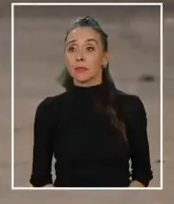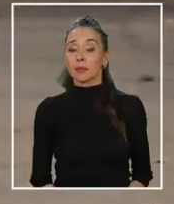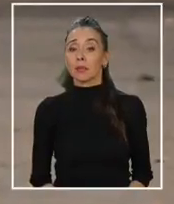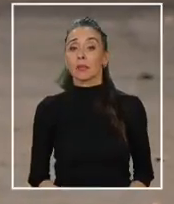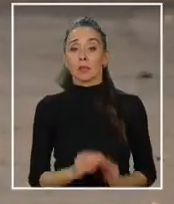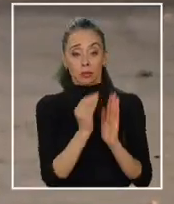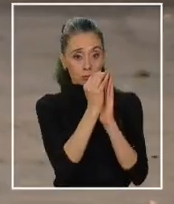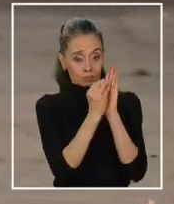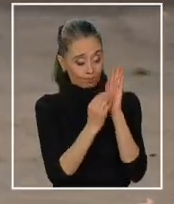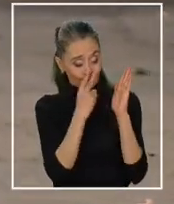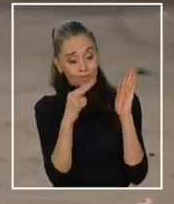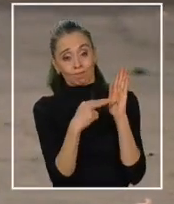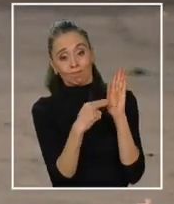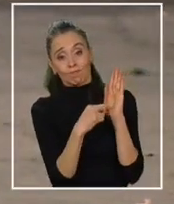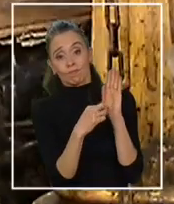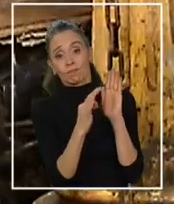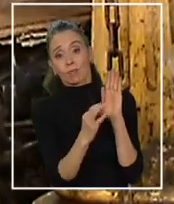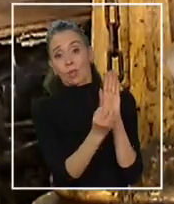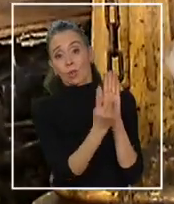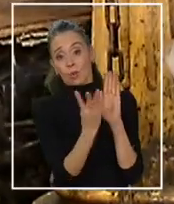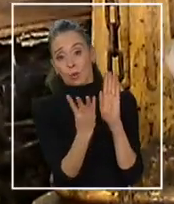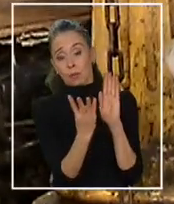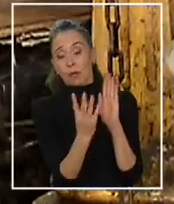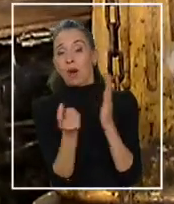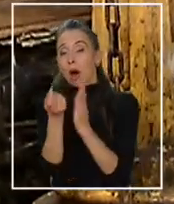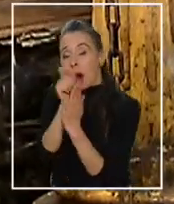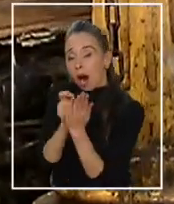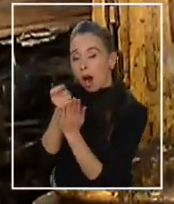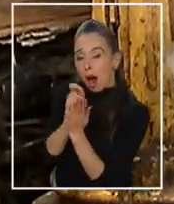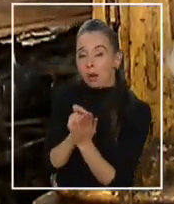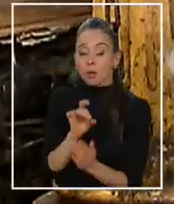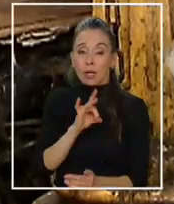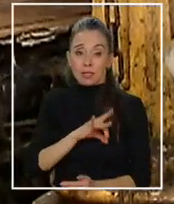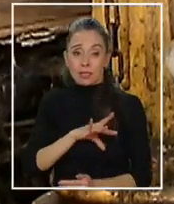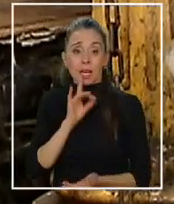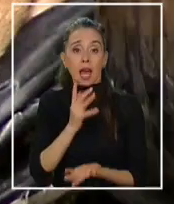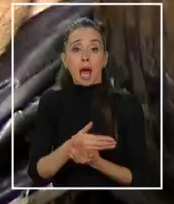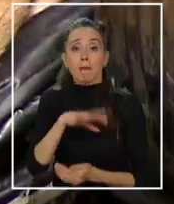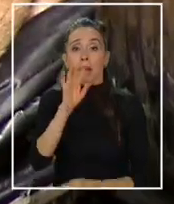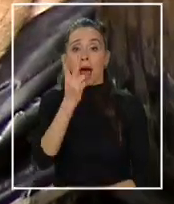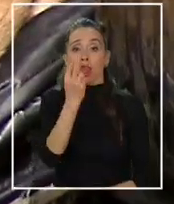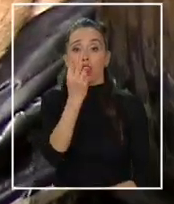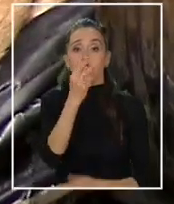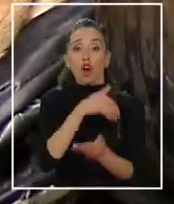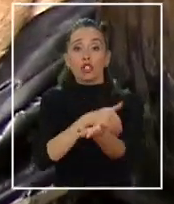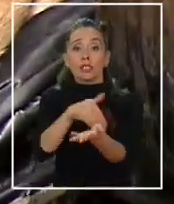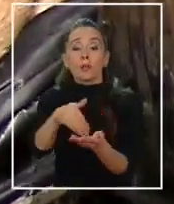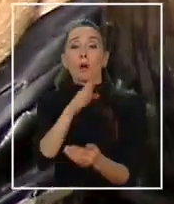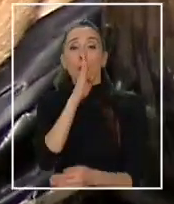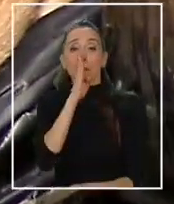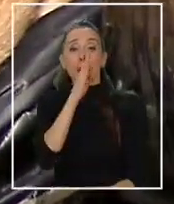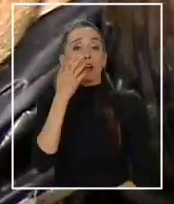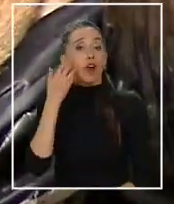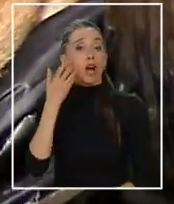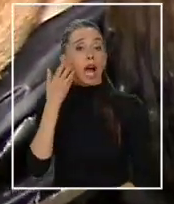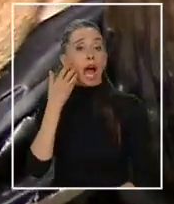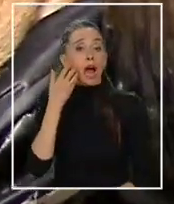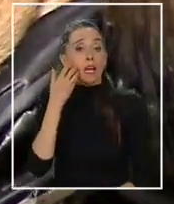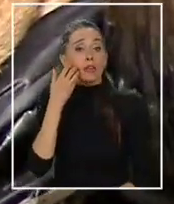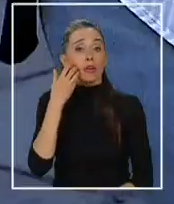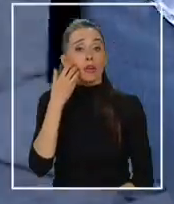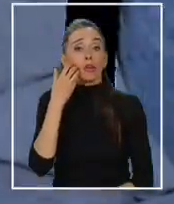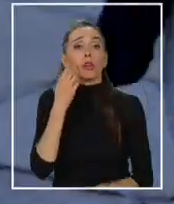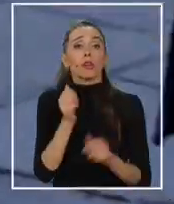Las cifras hablan por sí solas. Según las últimas estimaciones, si en Chile existen más de 12 millones de perros y gatos viviendo con